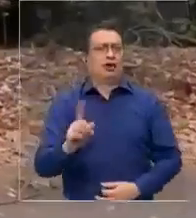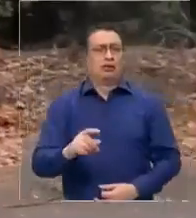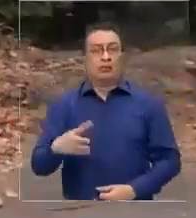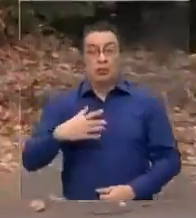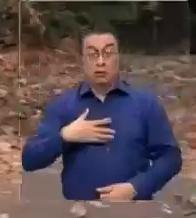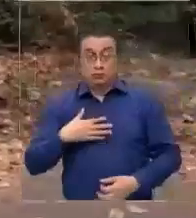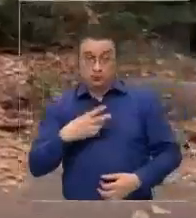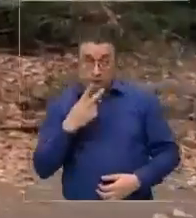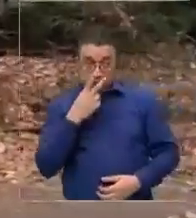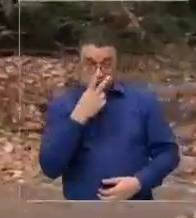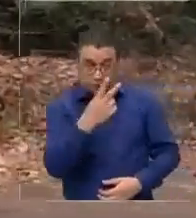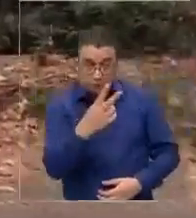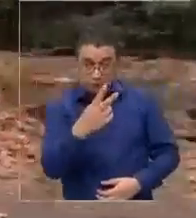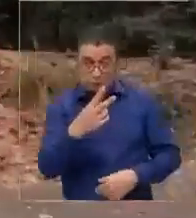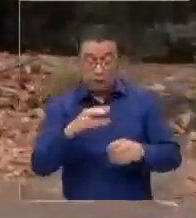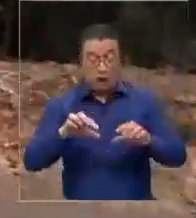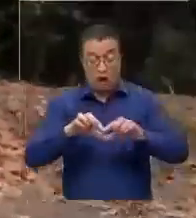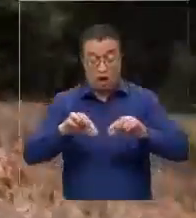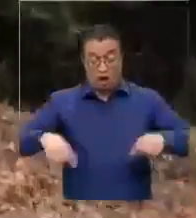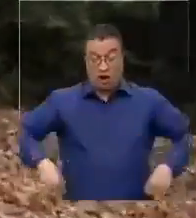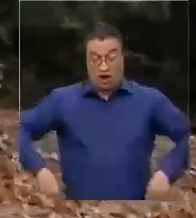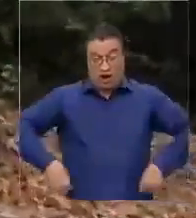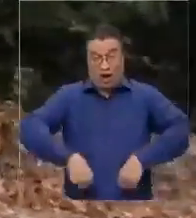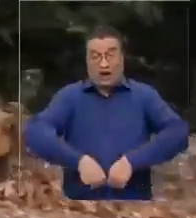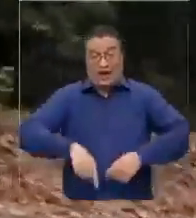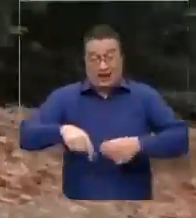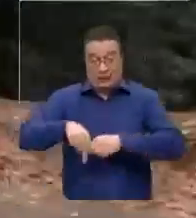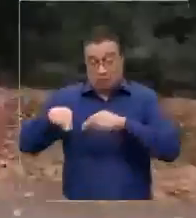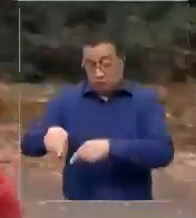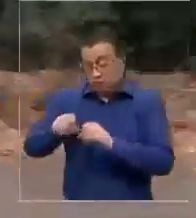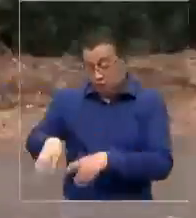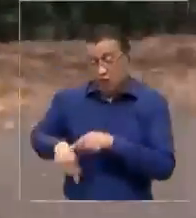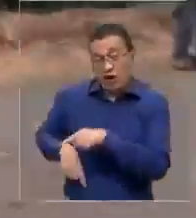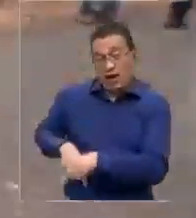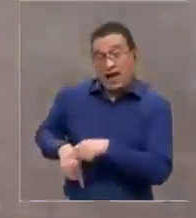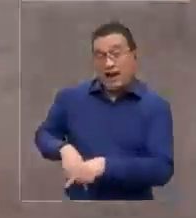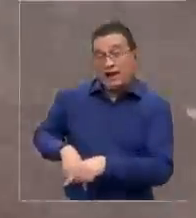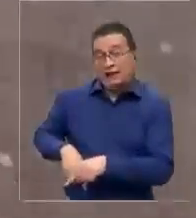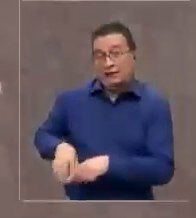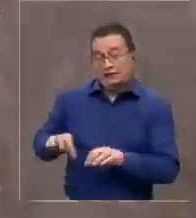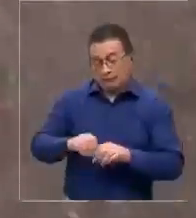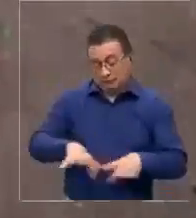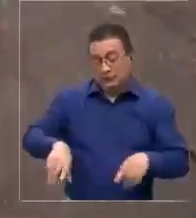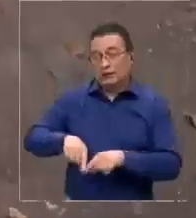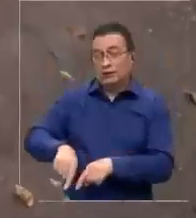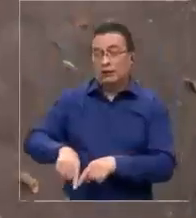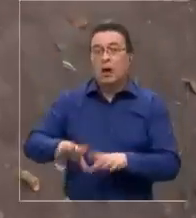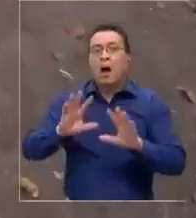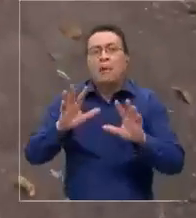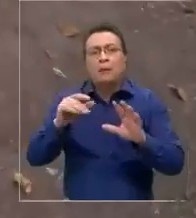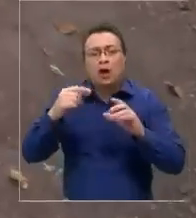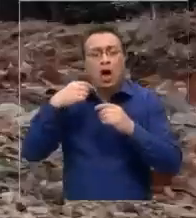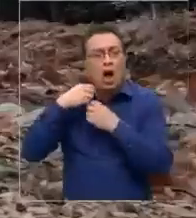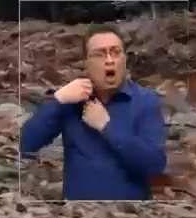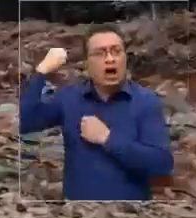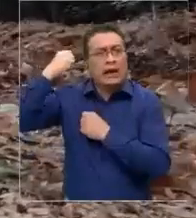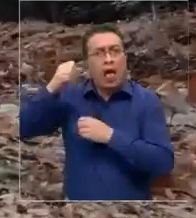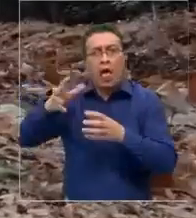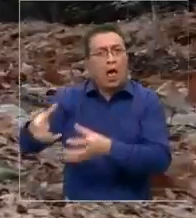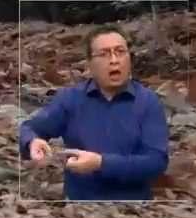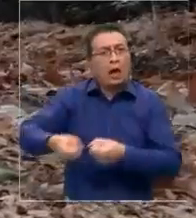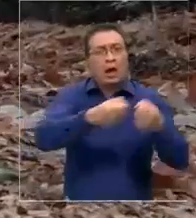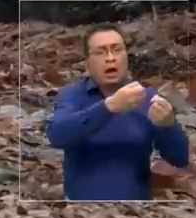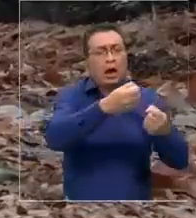yo miro y la correa estaba más o menos por aquí. Estaba así tiradita. Pero perdón, ¿la correa no se la llevaron?